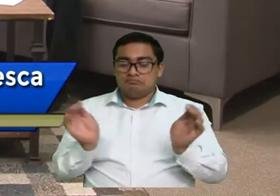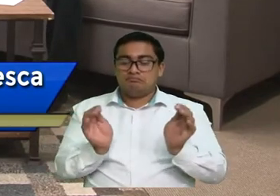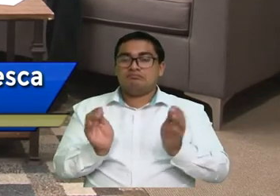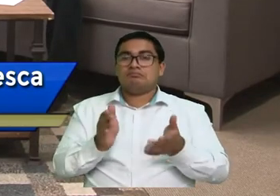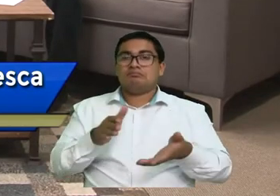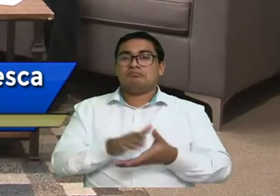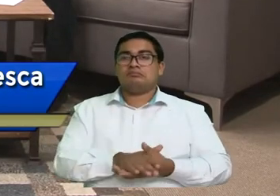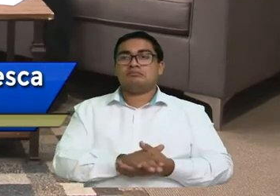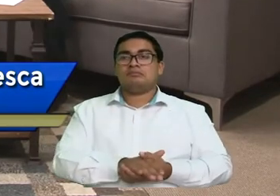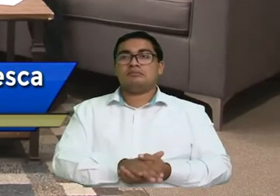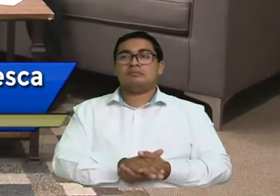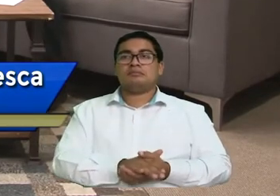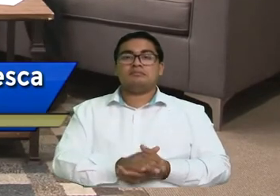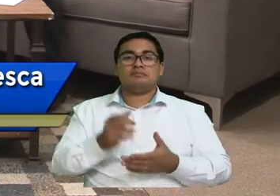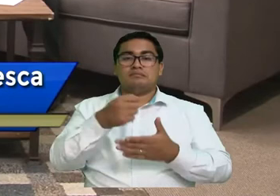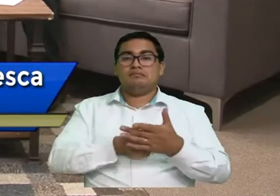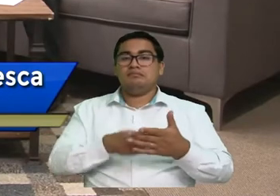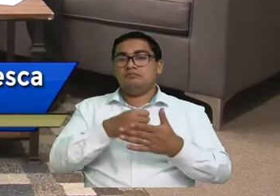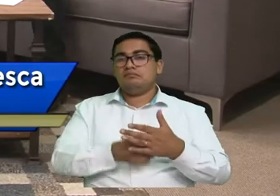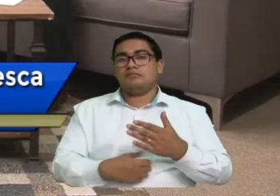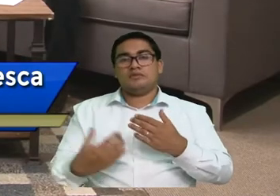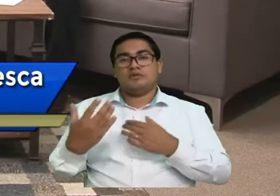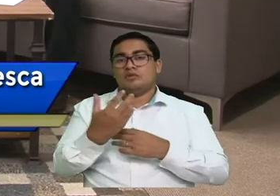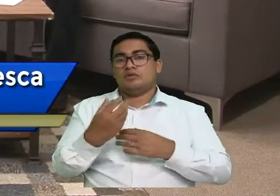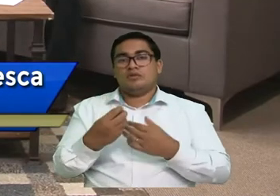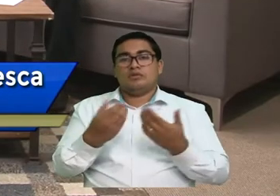Entonces, estamos en todo un esfuerzo